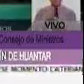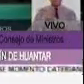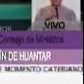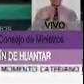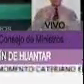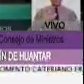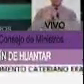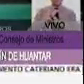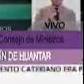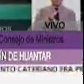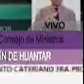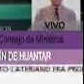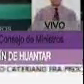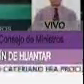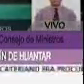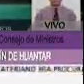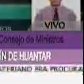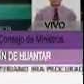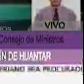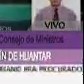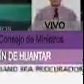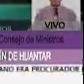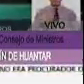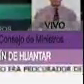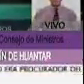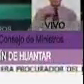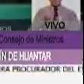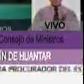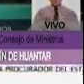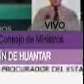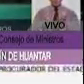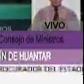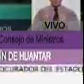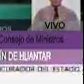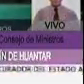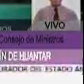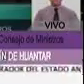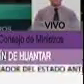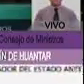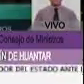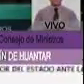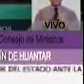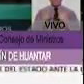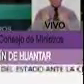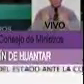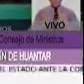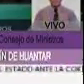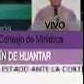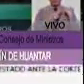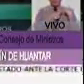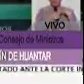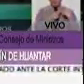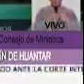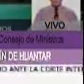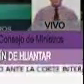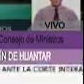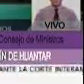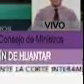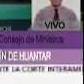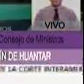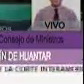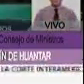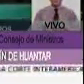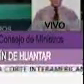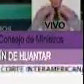nosotros rechazamos. El ministro de Justicia tiene la competencia